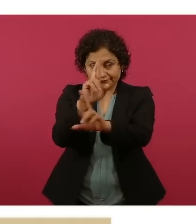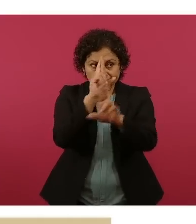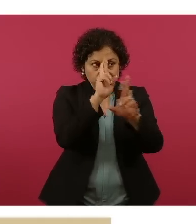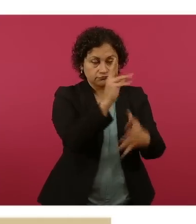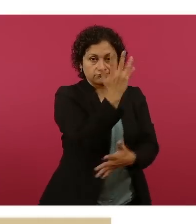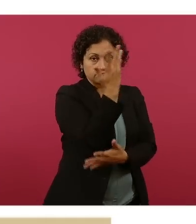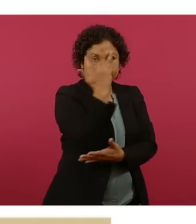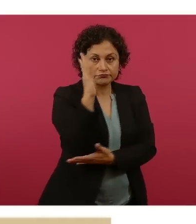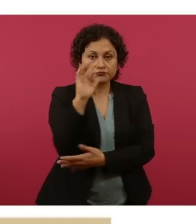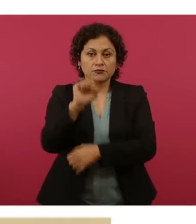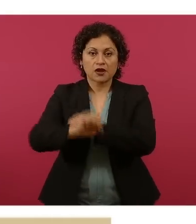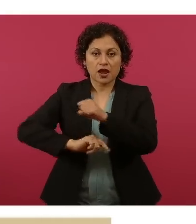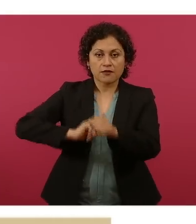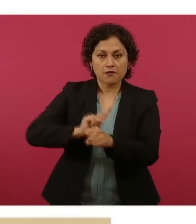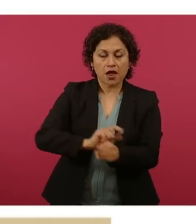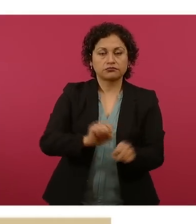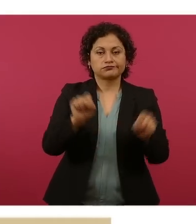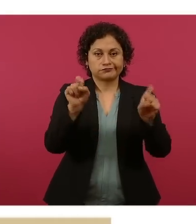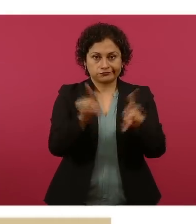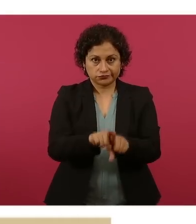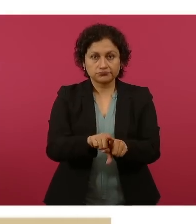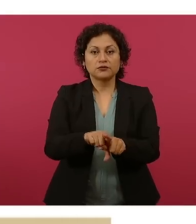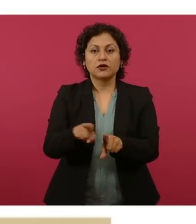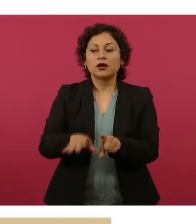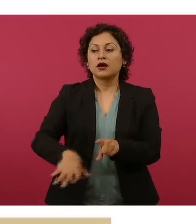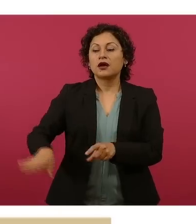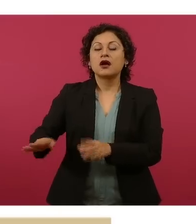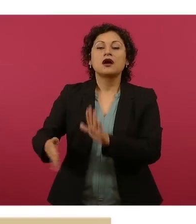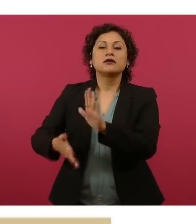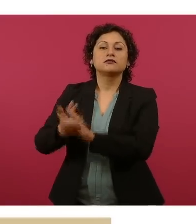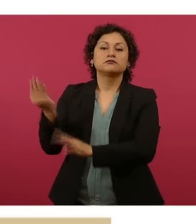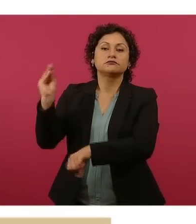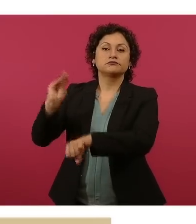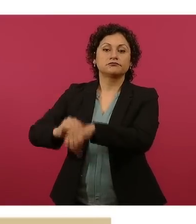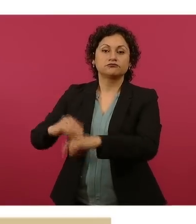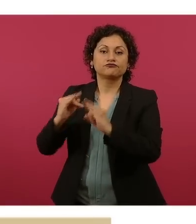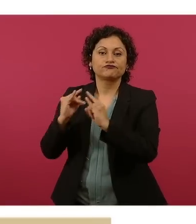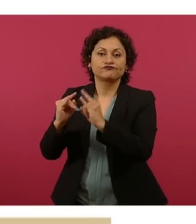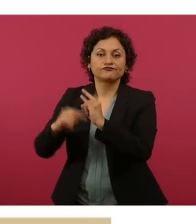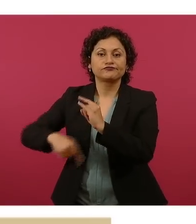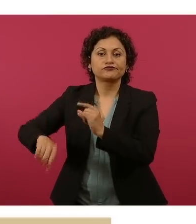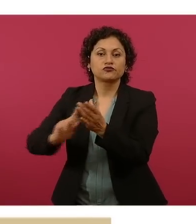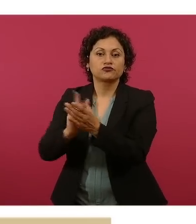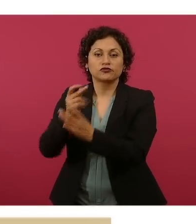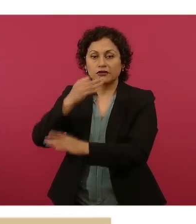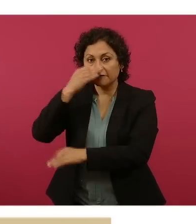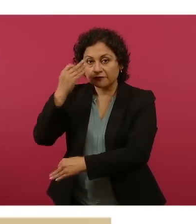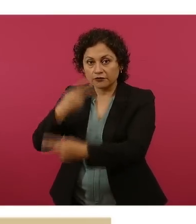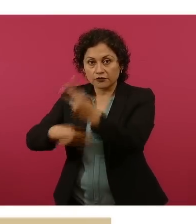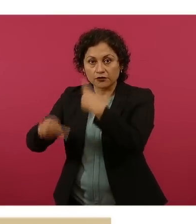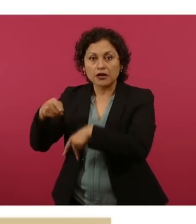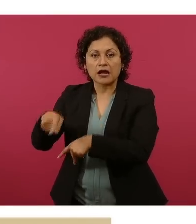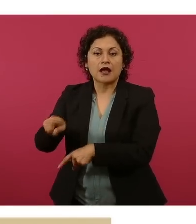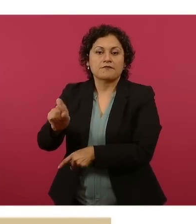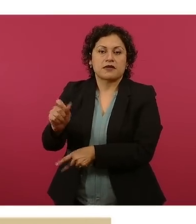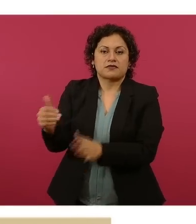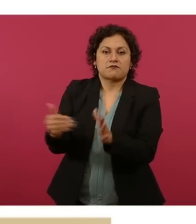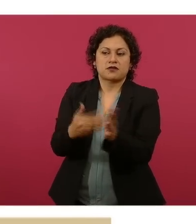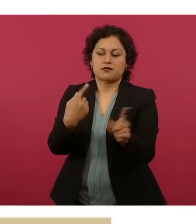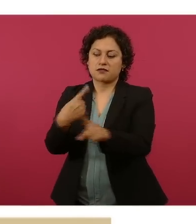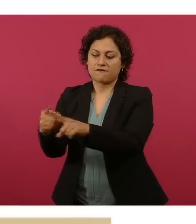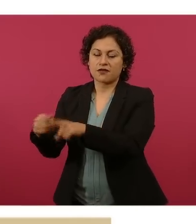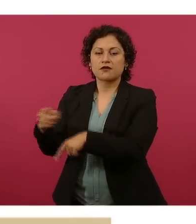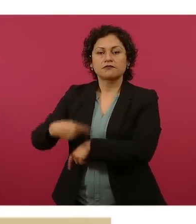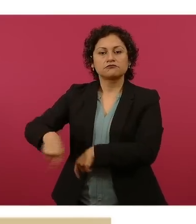flora y fauna, se creó un vivero forestal donde ya se encuentran en producción 20,000 especies arbóreas de